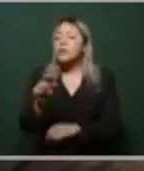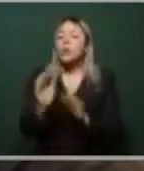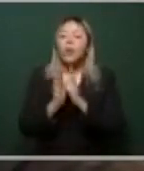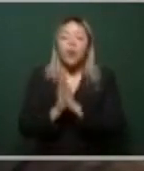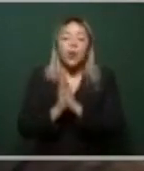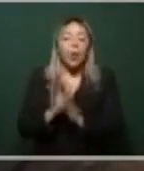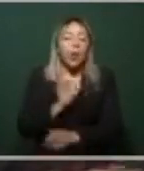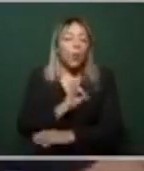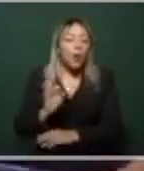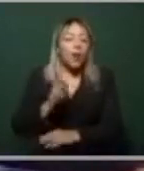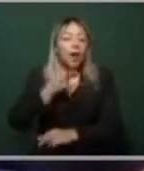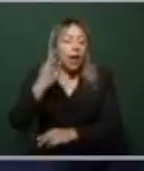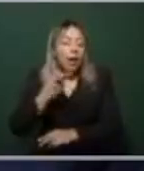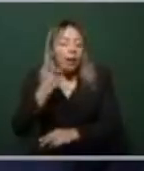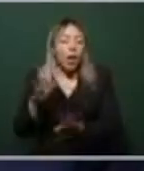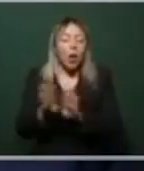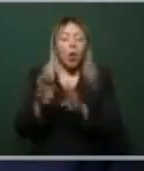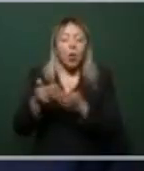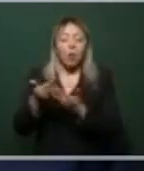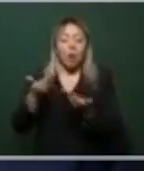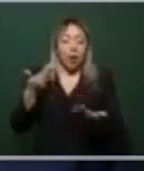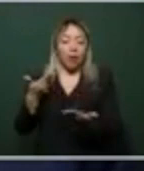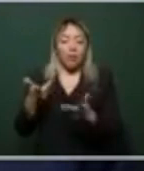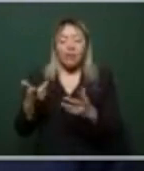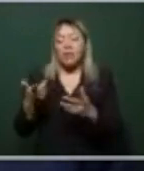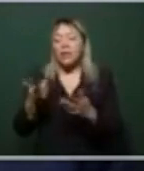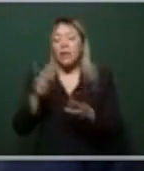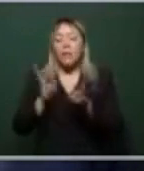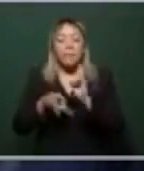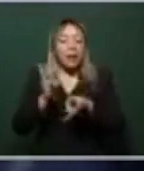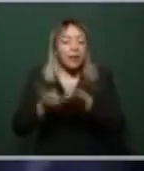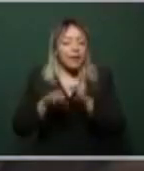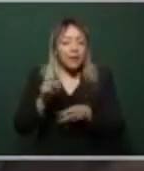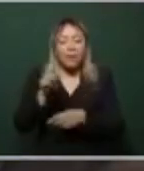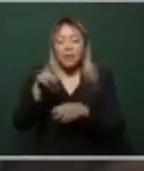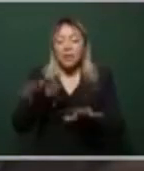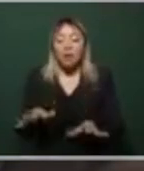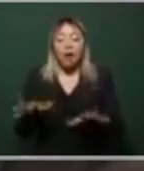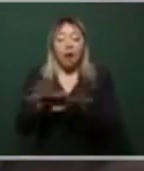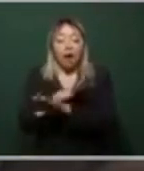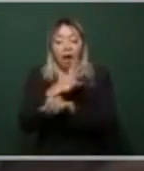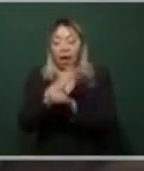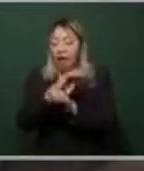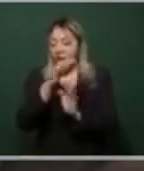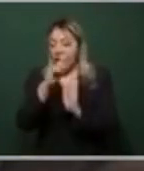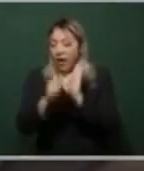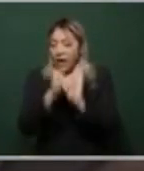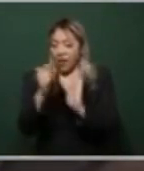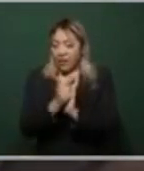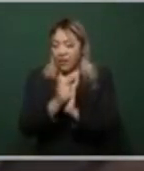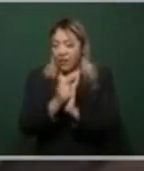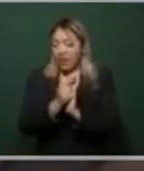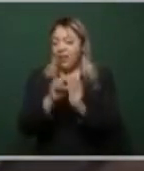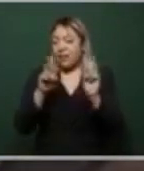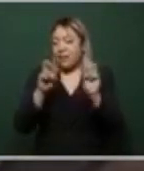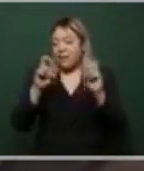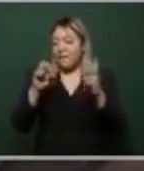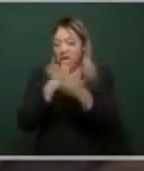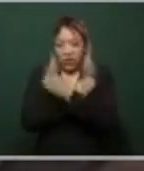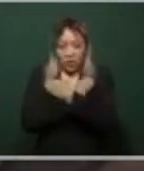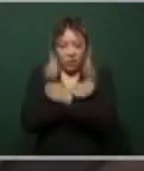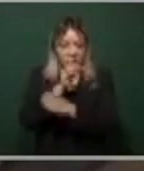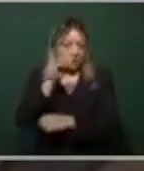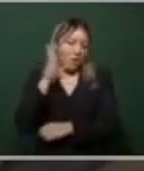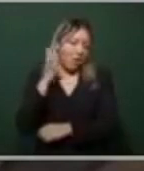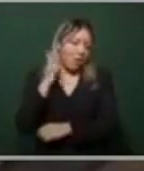sobre lo que ya se va a debatir hoy justamente de la reforma educativa en la Cámara de Diputados, que se está